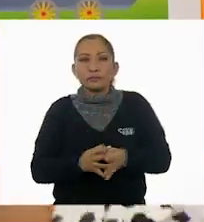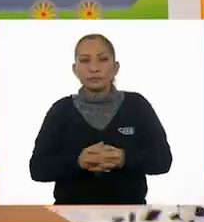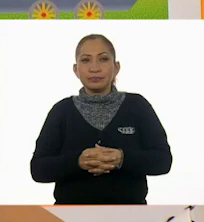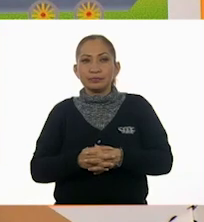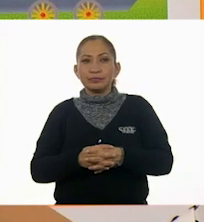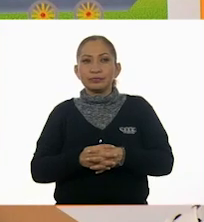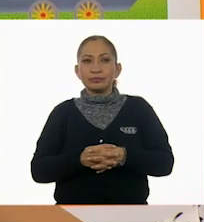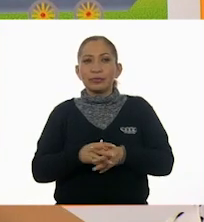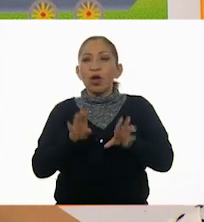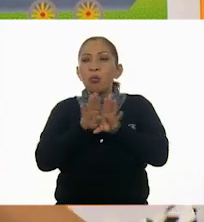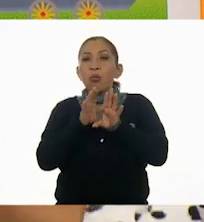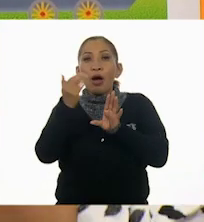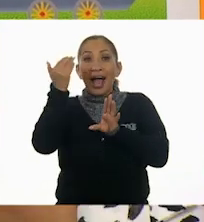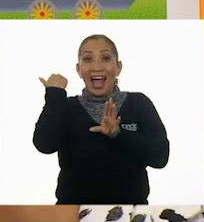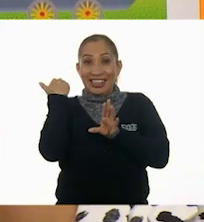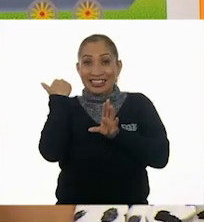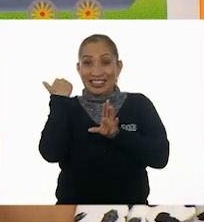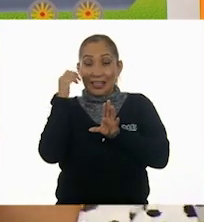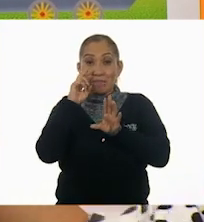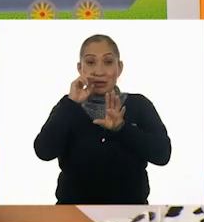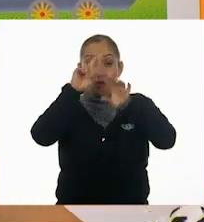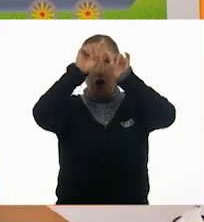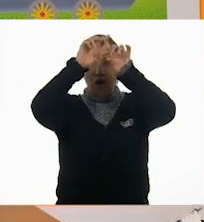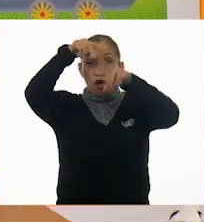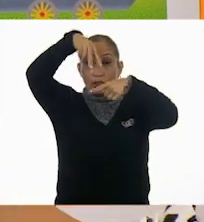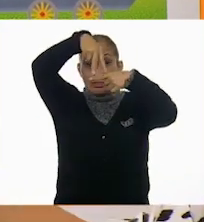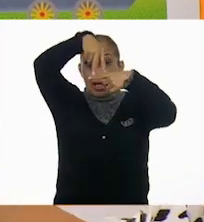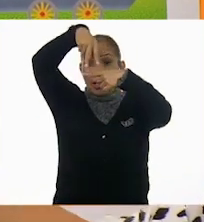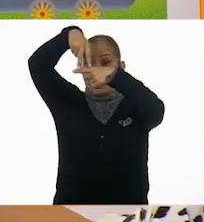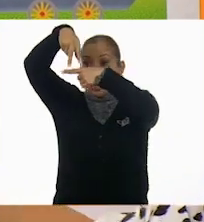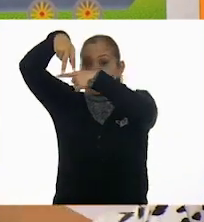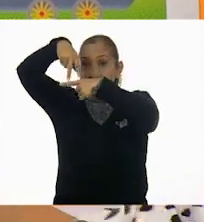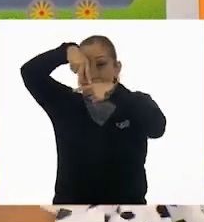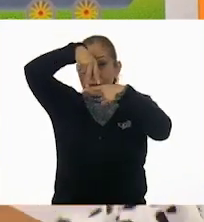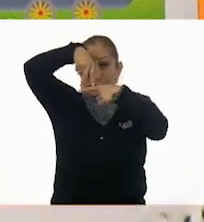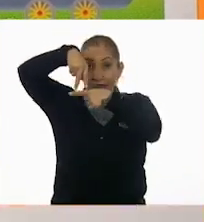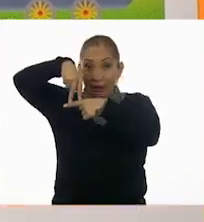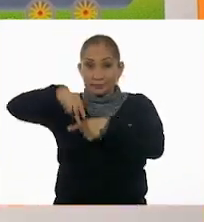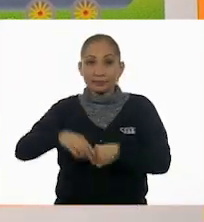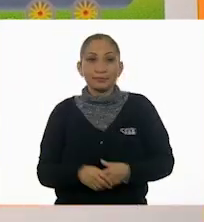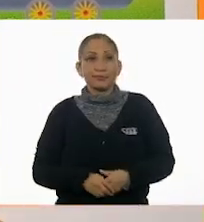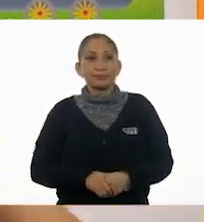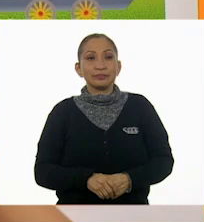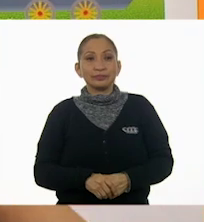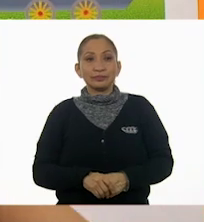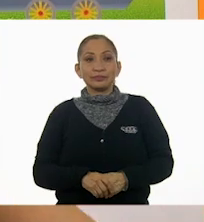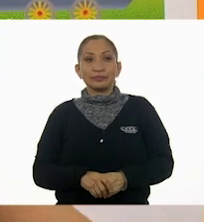Ajá. Como cuando hicimos los patrones con los cuadrados bicolores.